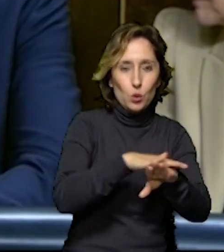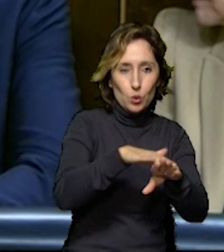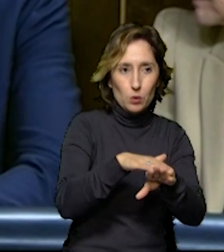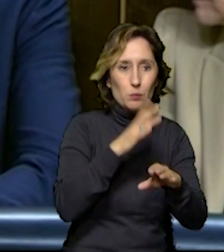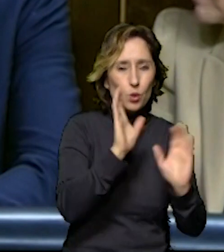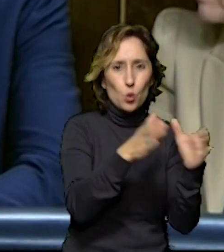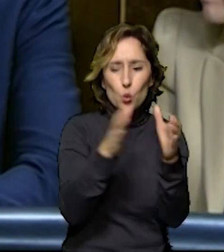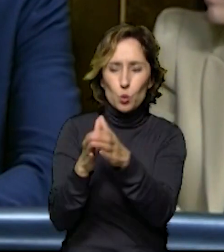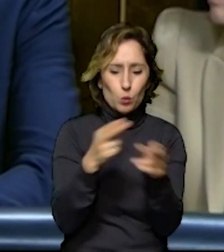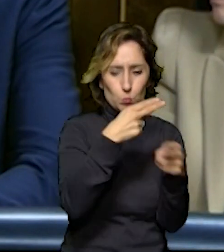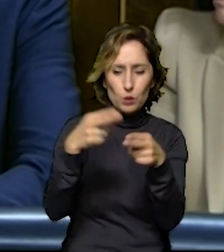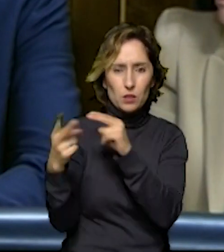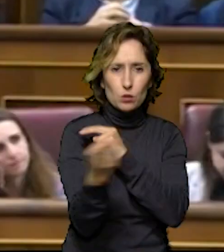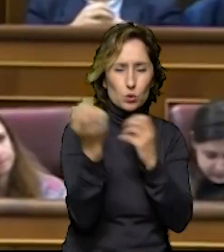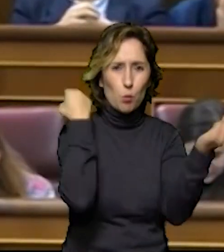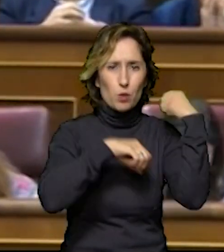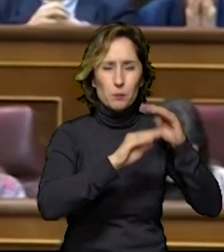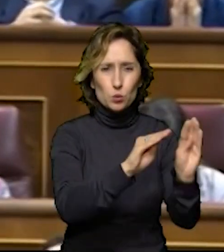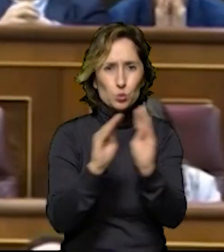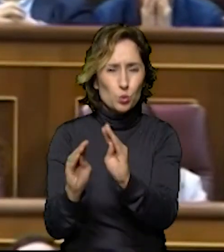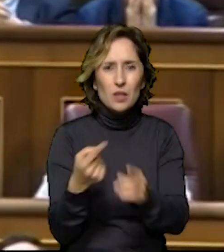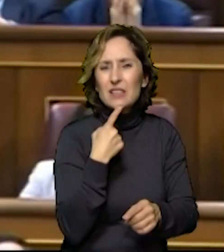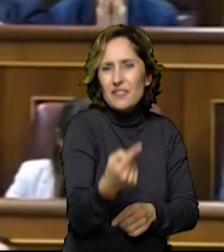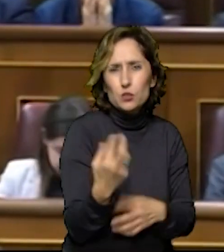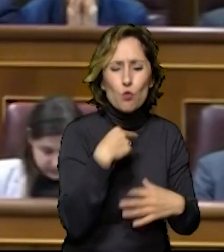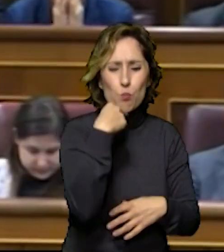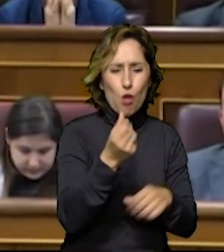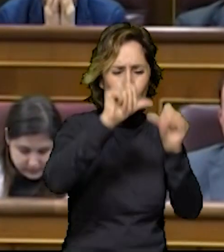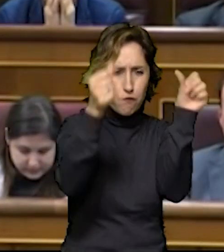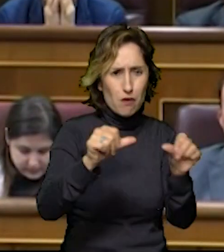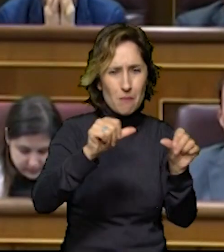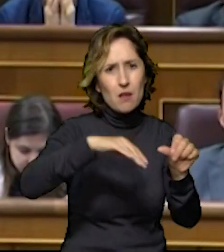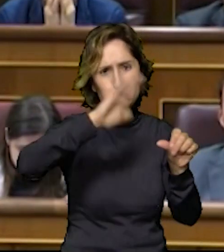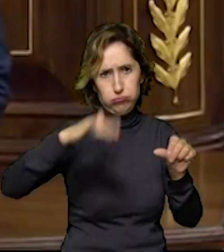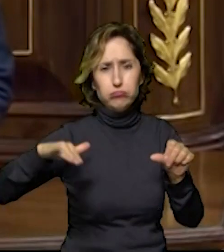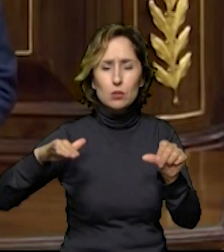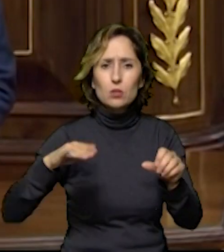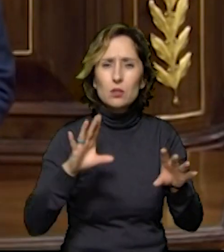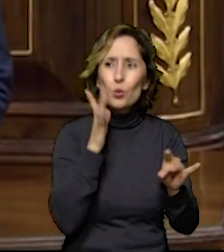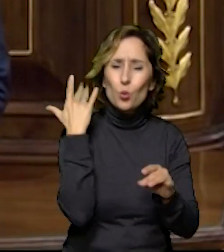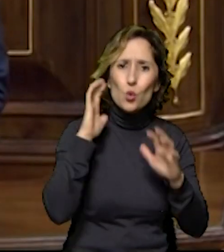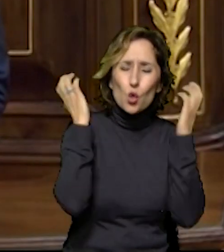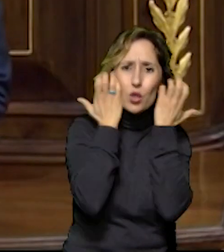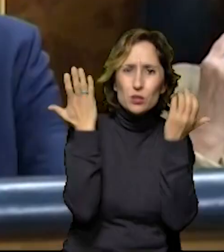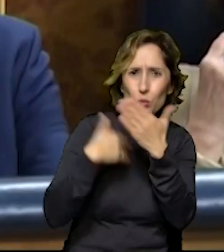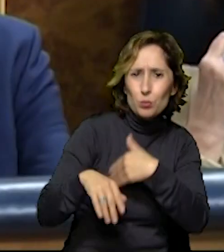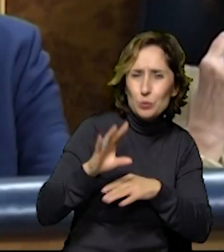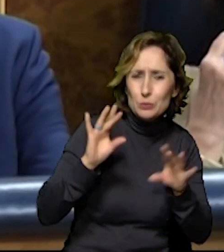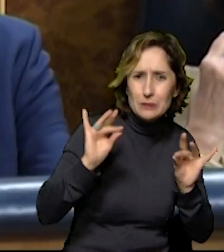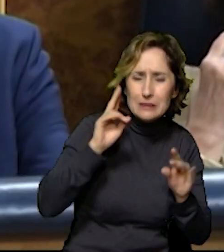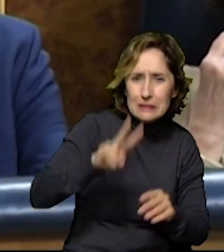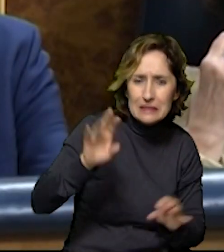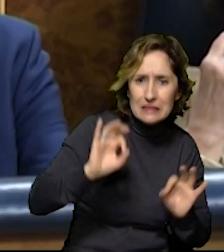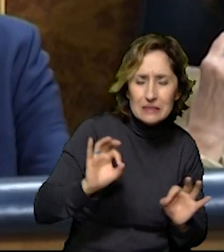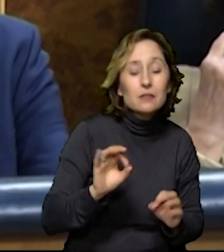los grupos parlamentarios. Lo que se ha dicho, el tono que se ha utilizado, hacía mucho tiempo que no veíamos eso en el Congreso. Hace tiempo que no se veía, efectivamente, y a